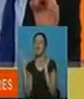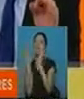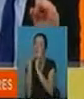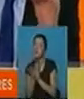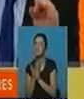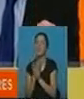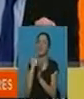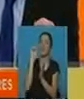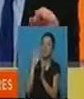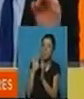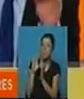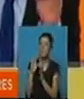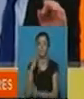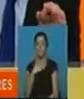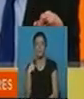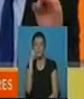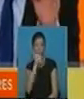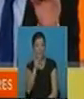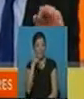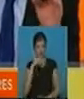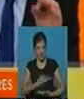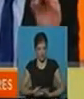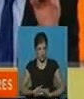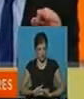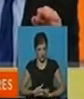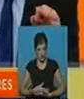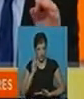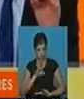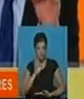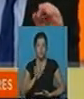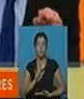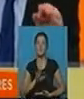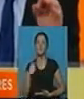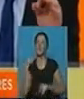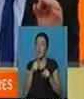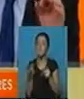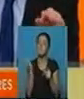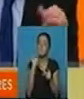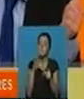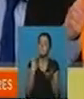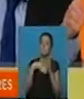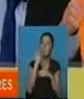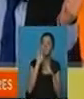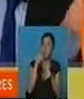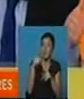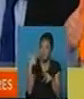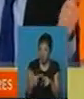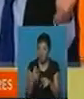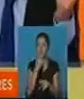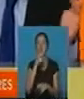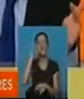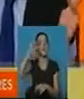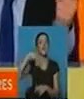y las madres les ponen a los bebés. Y llegó a la conclusión de que cada vez hay más nombres de armas en chicos recién nacidos.